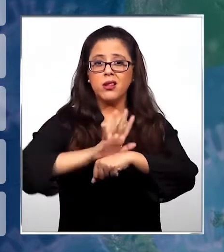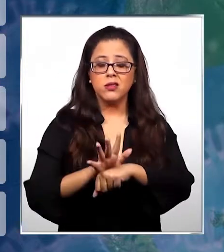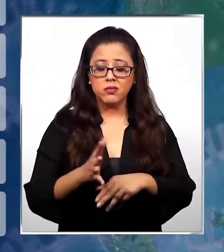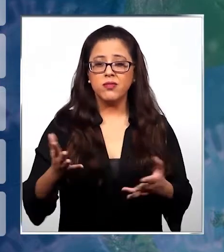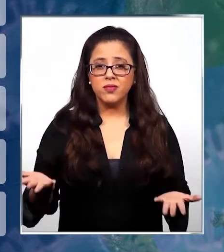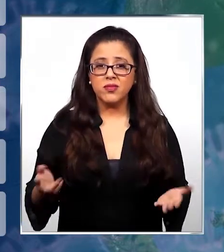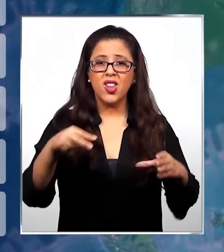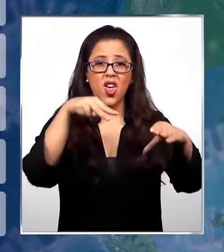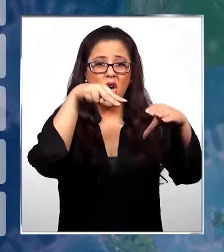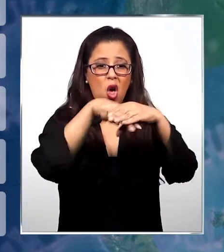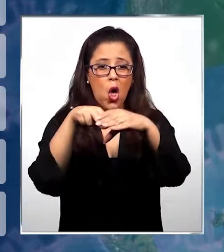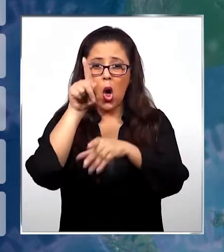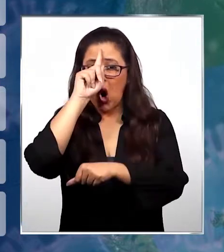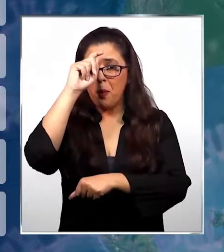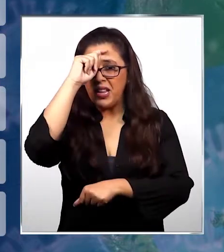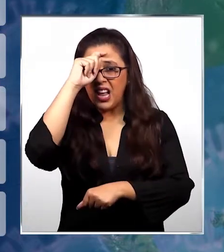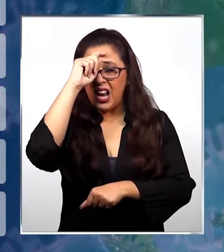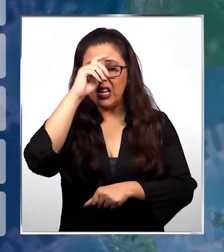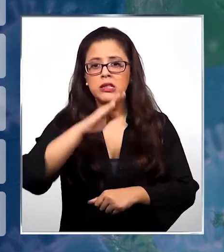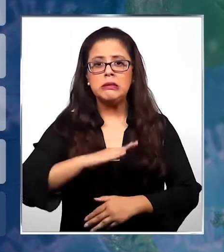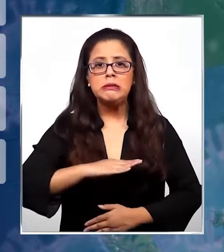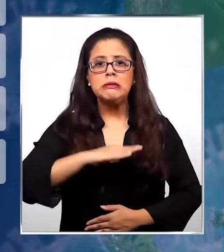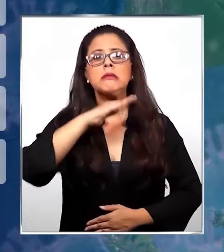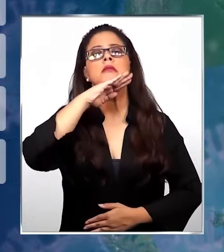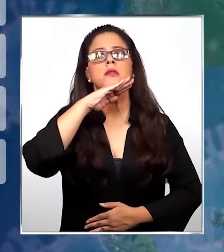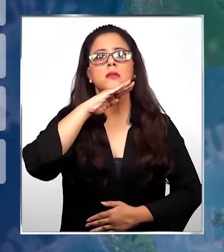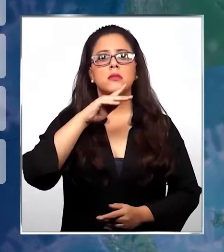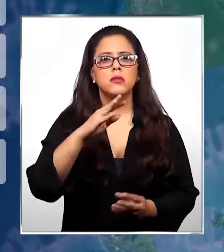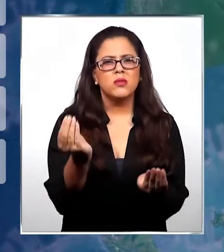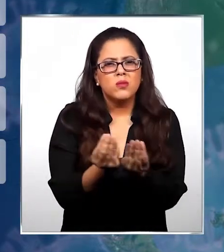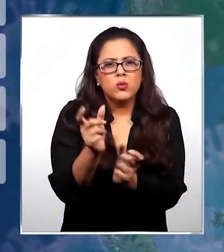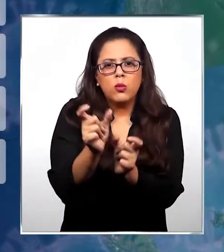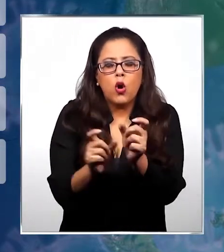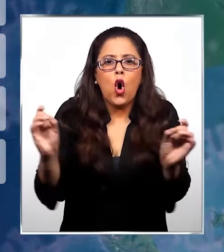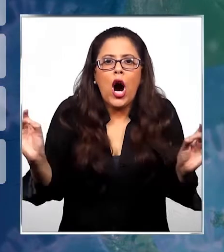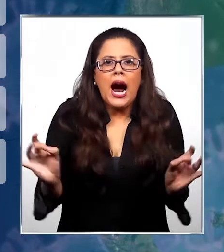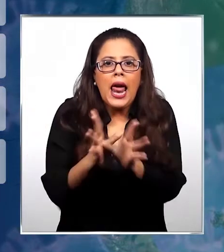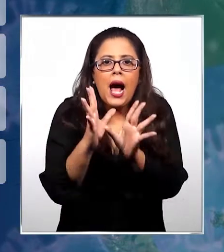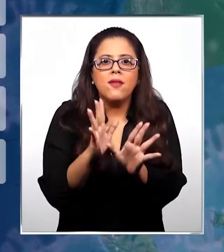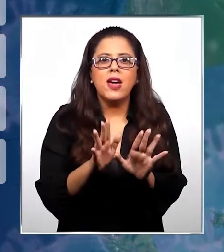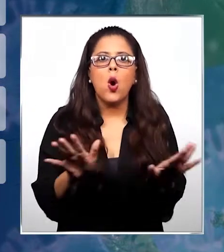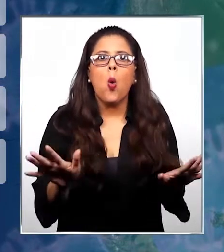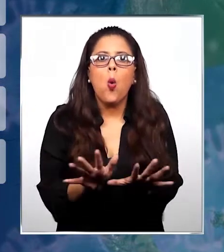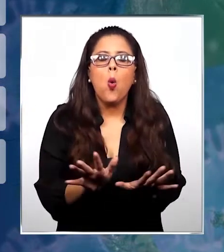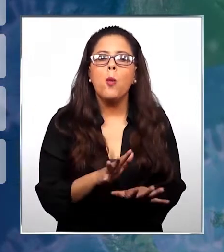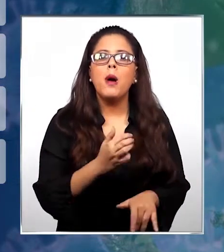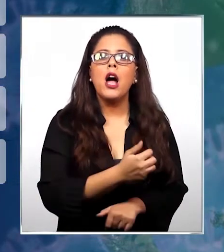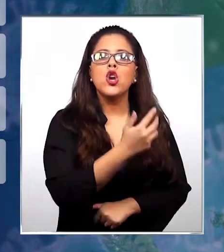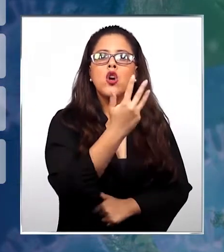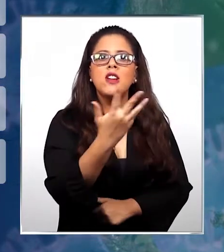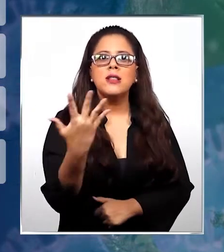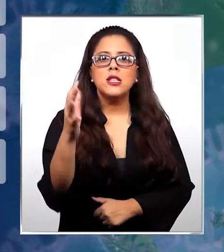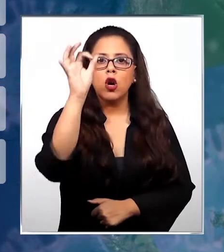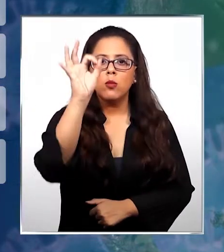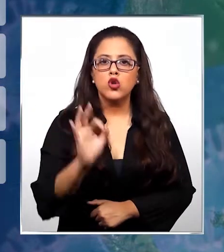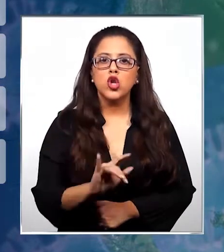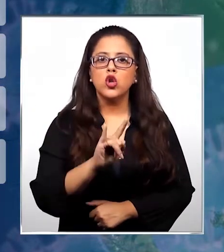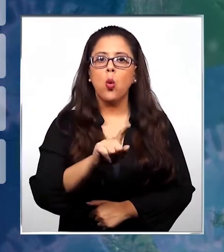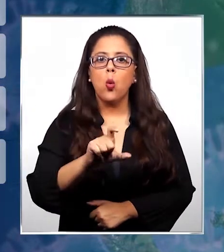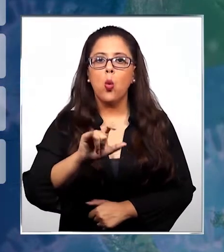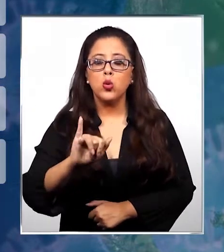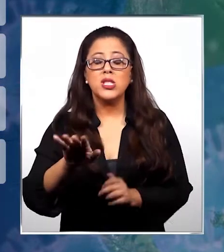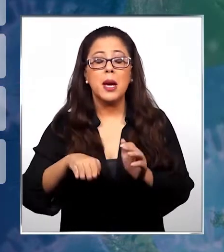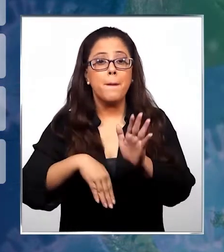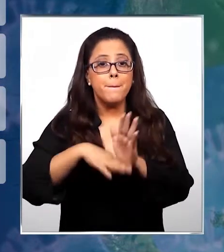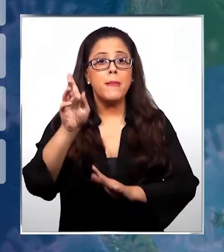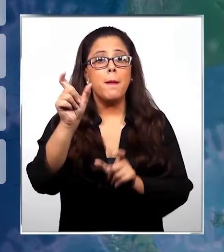COVID-19. Los hospitales siguen al límite, con tal cantidad de pacientes graves que ocupan el 95% de las UCI. Hay